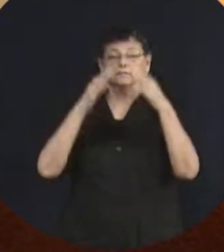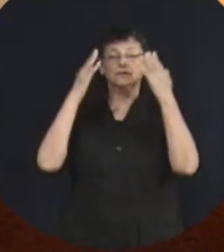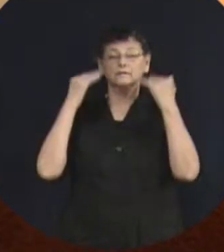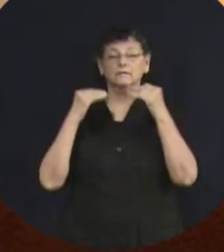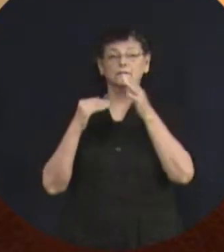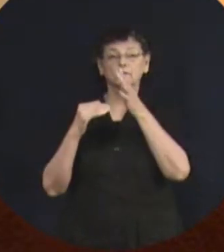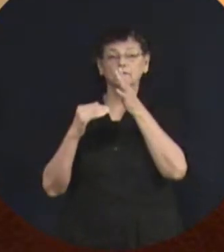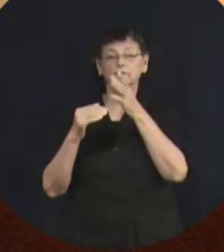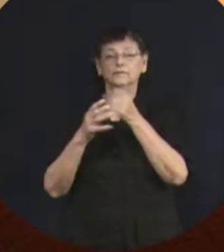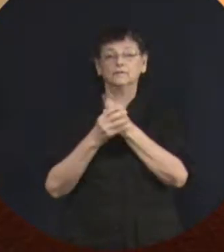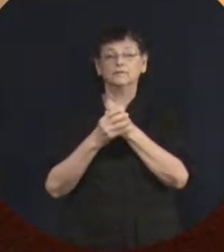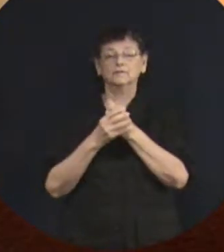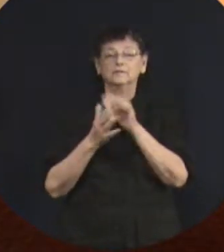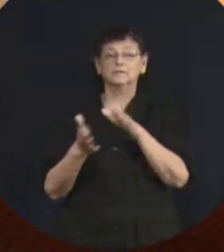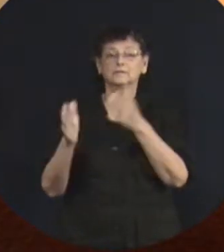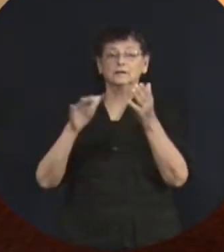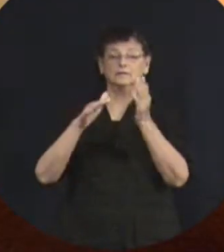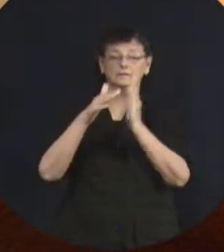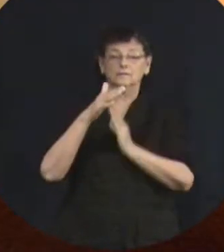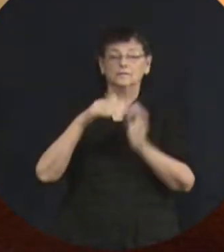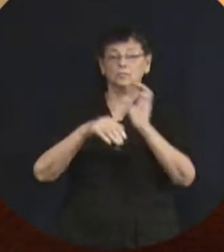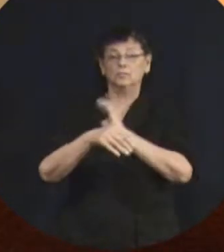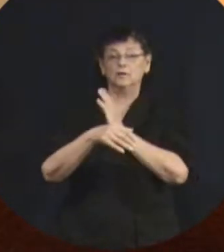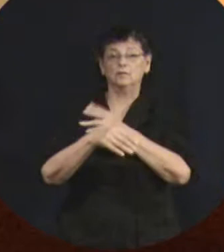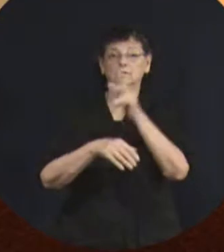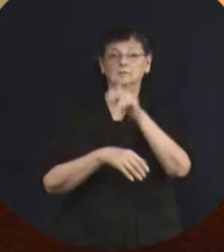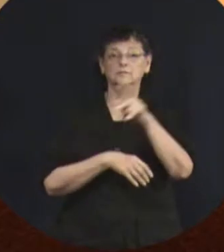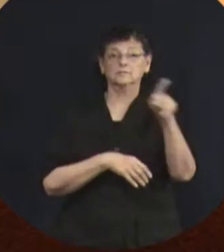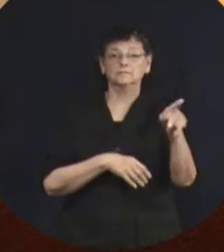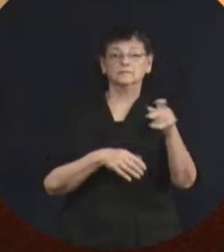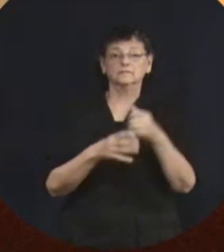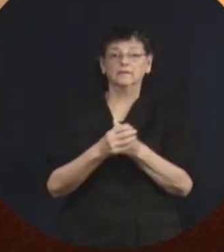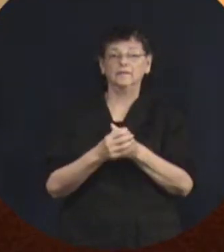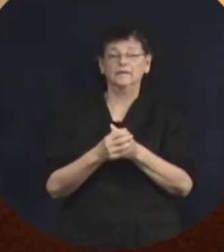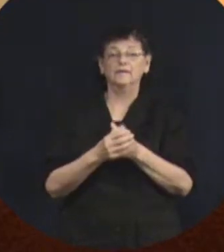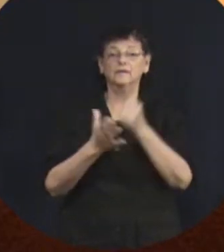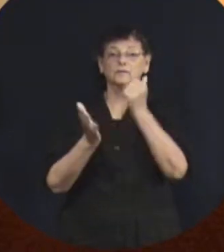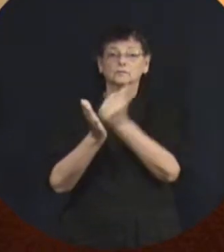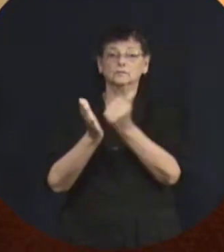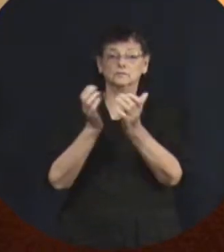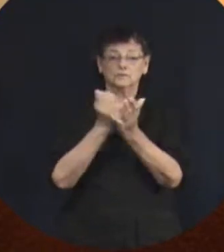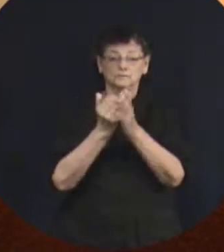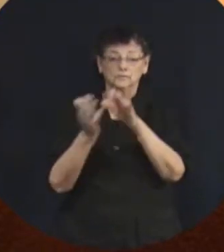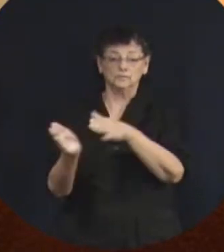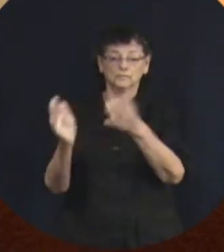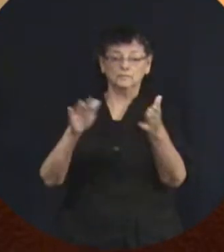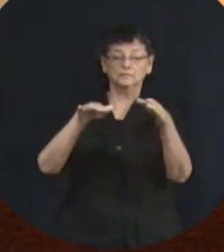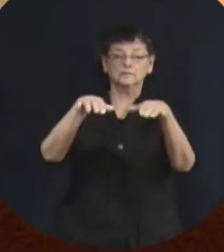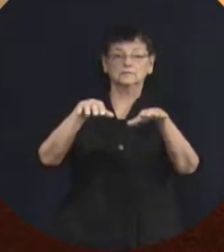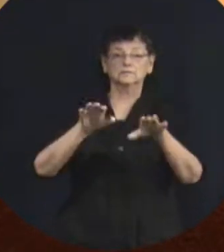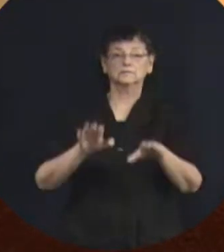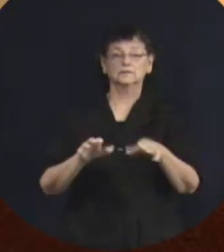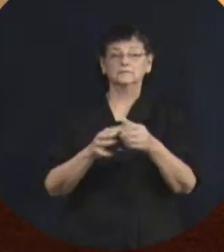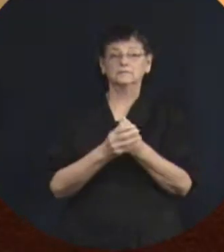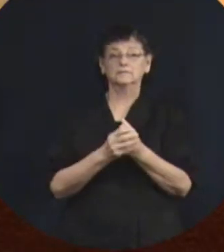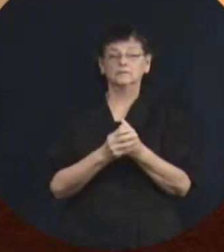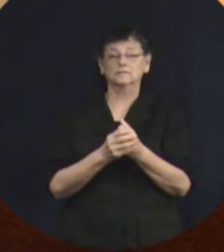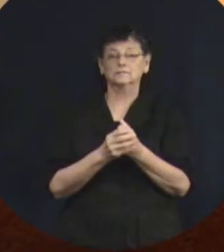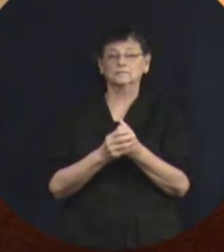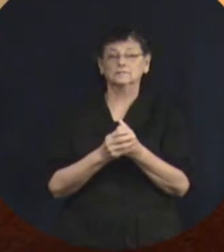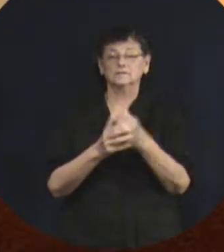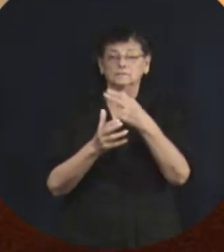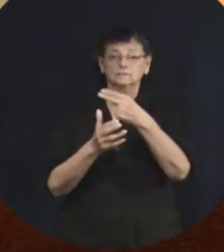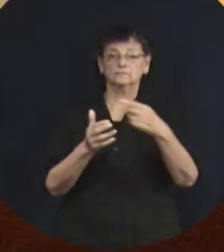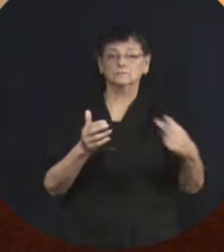María Virgen, padeció bajo el poder de Poncio Pilato, fue crucificado, muerto y sepultado, descendió